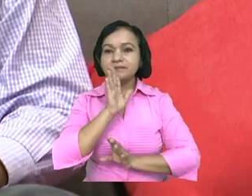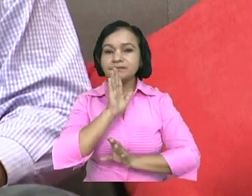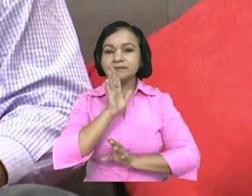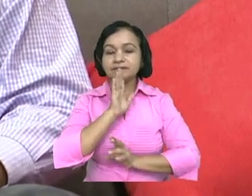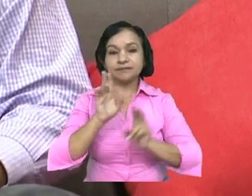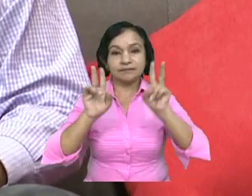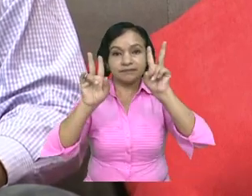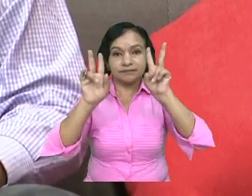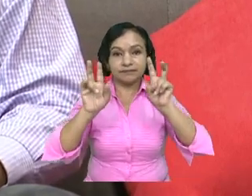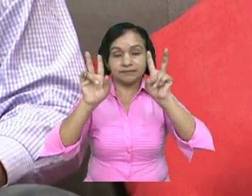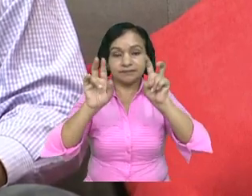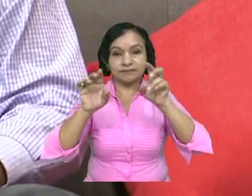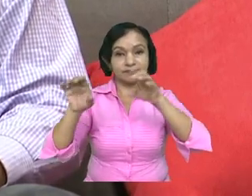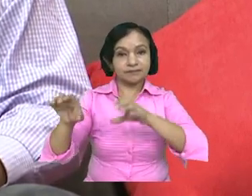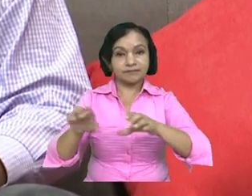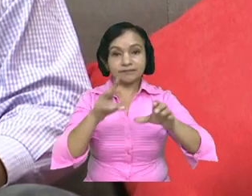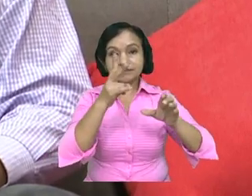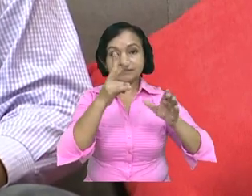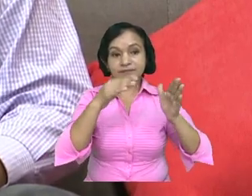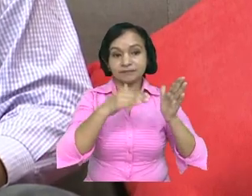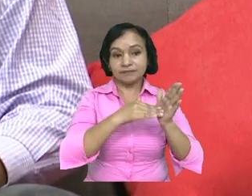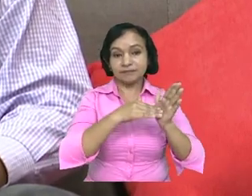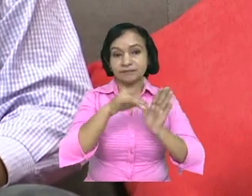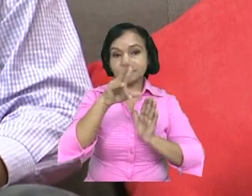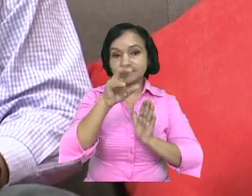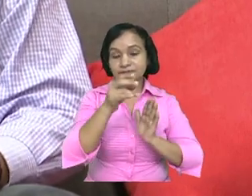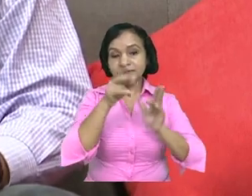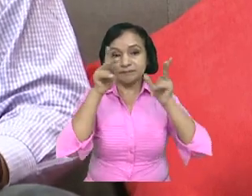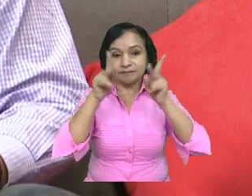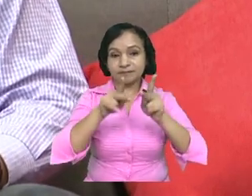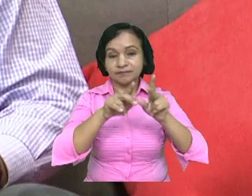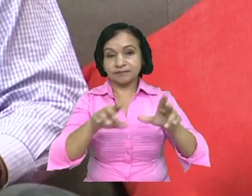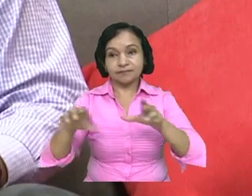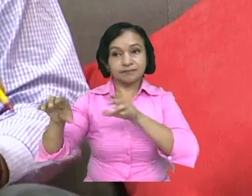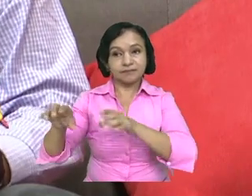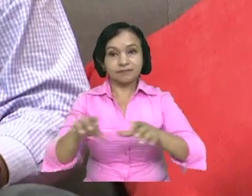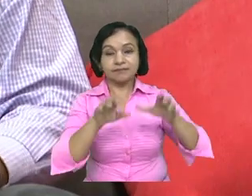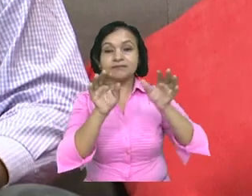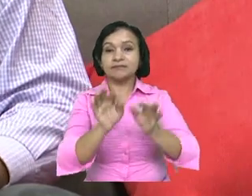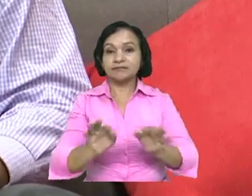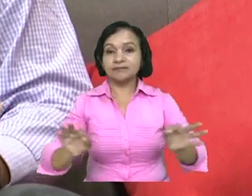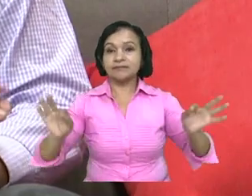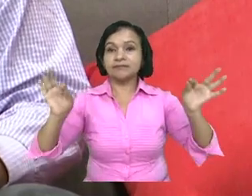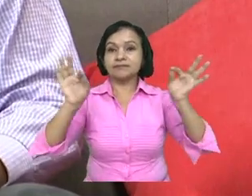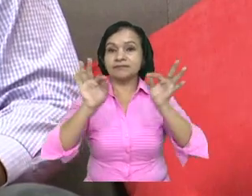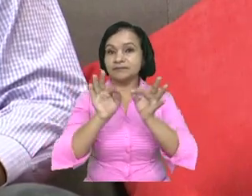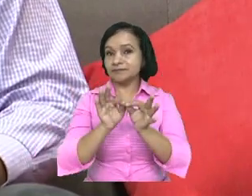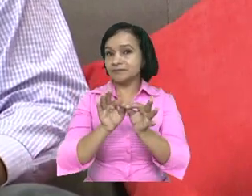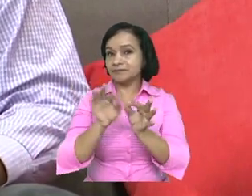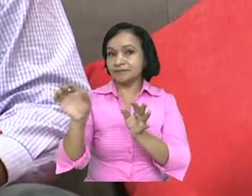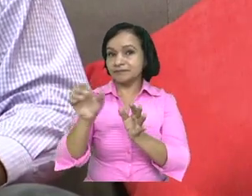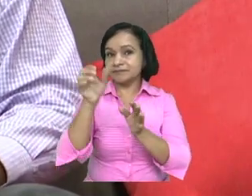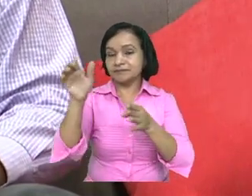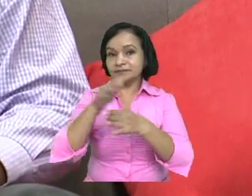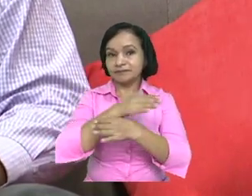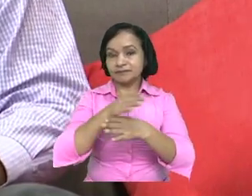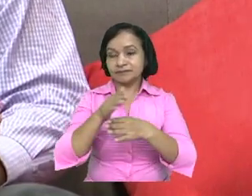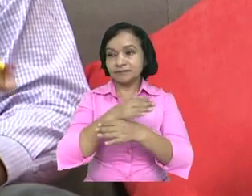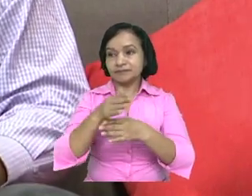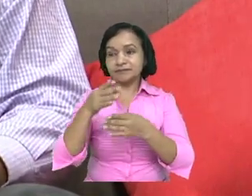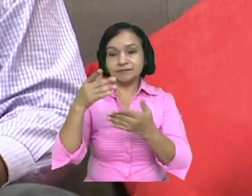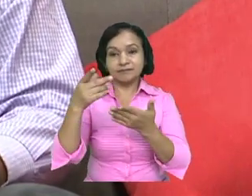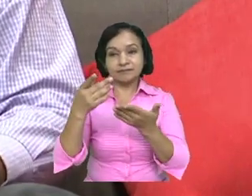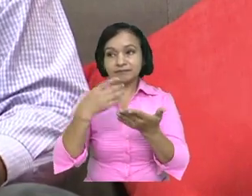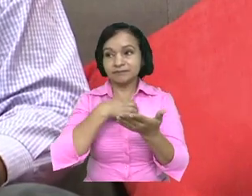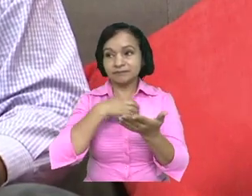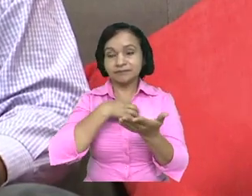viene, ¿no?, dentro de esta dinámica del 2020, planes y acciones, unas ya andando, otras que, claro, por la envergadura de